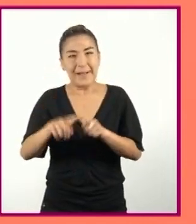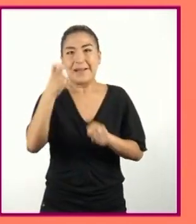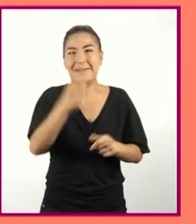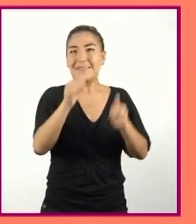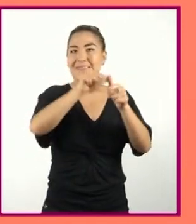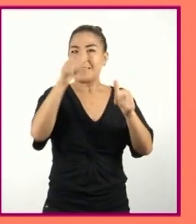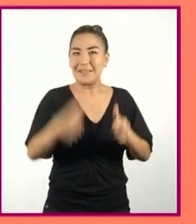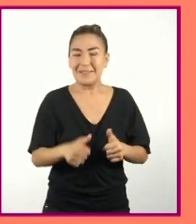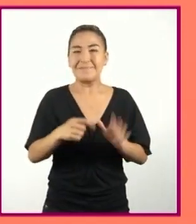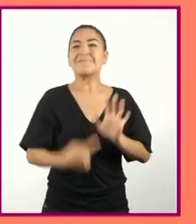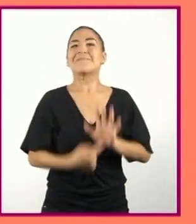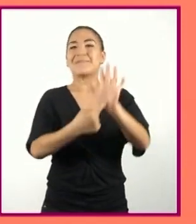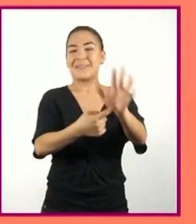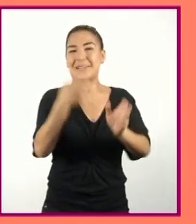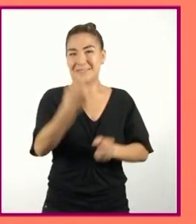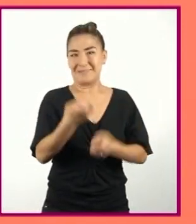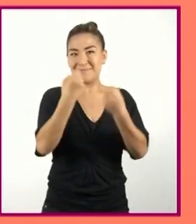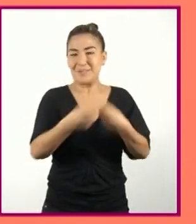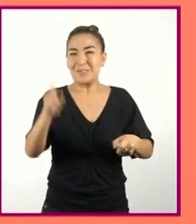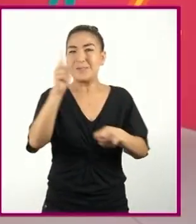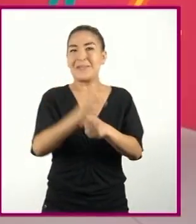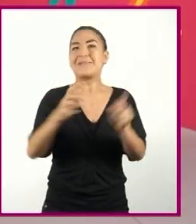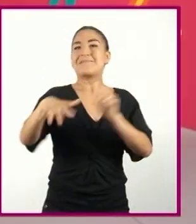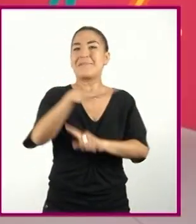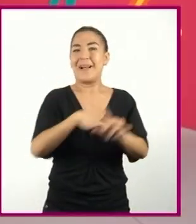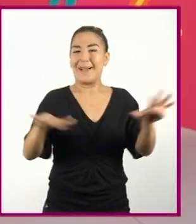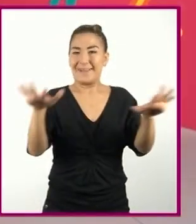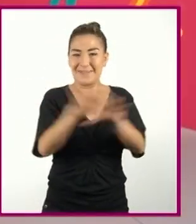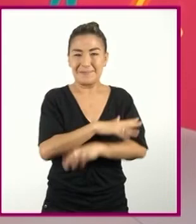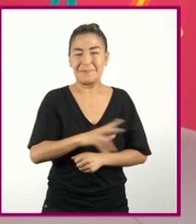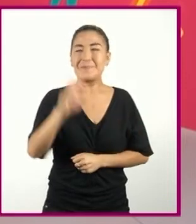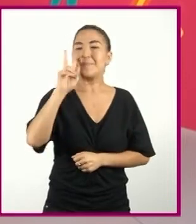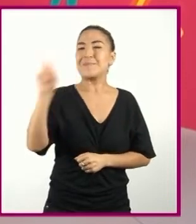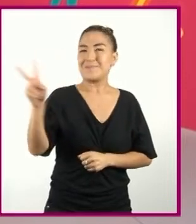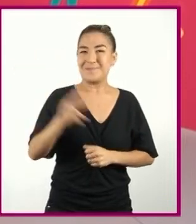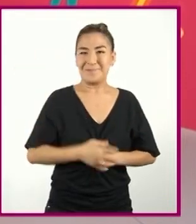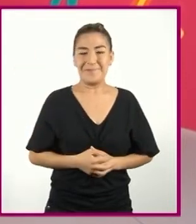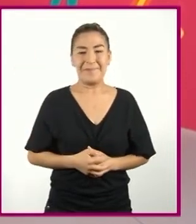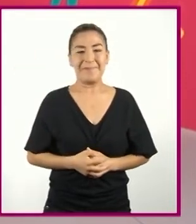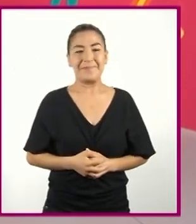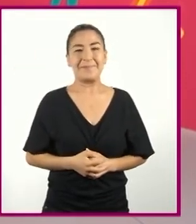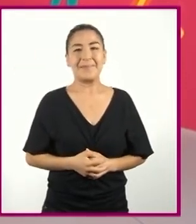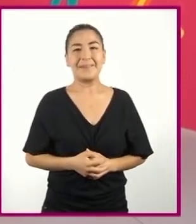artes impactan en la sociedad. ¡Corre el video!